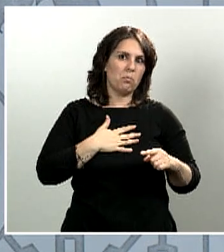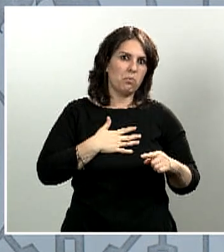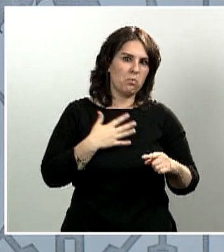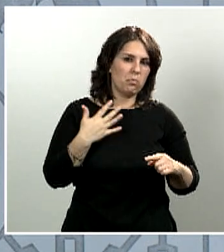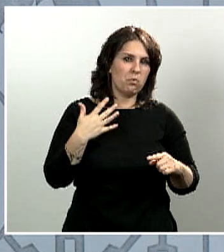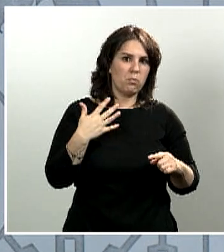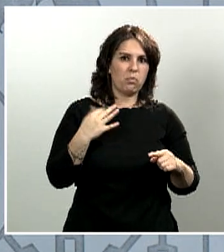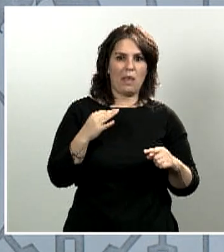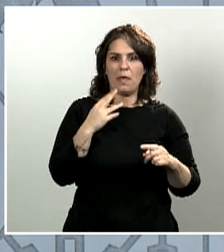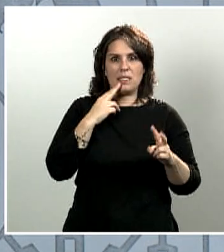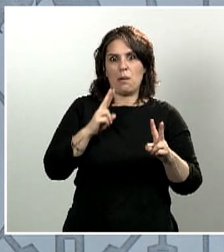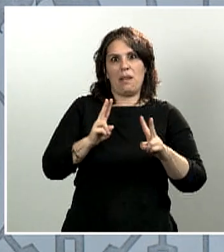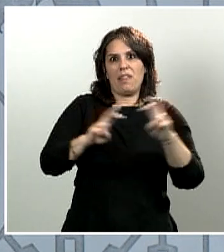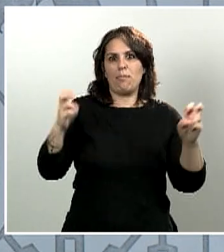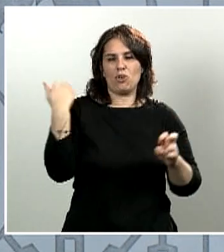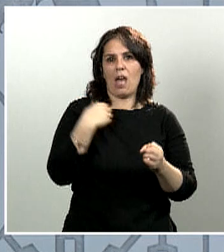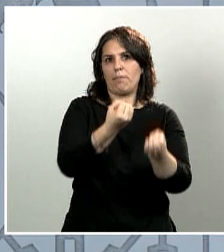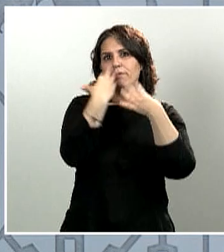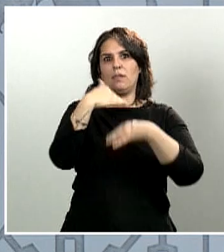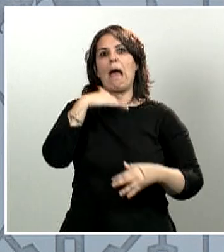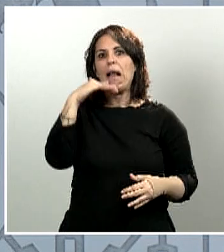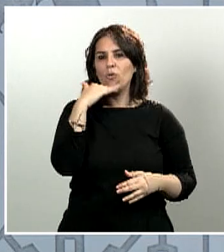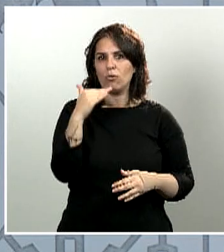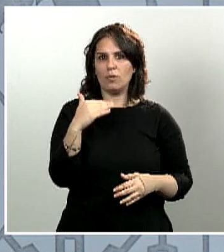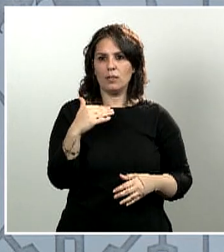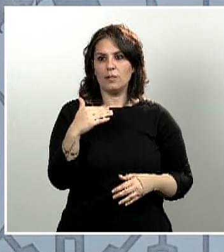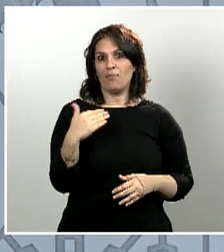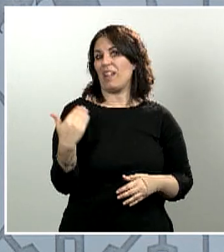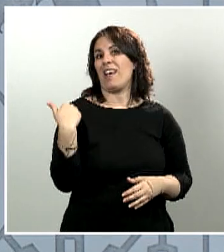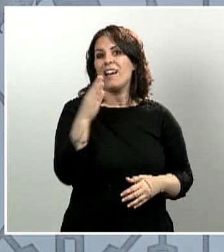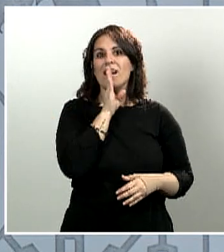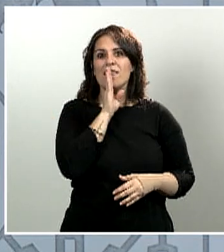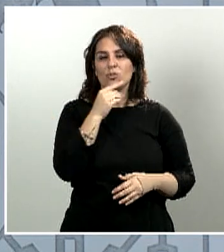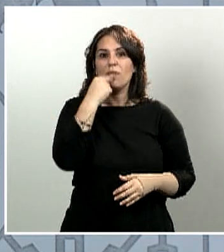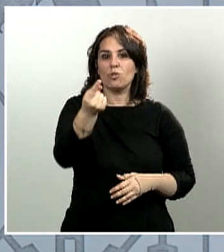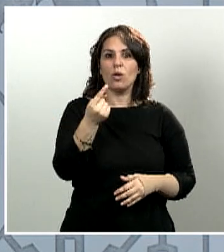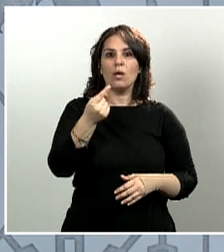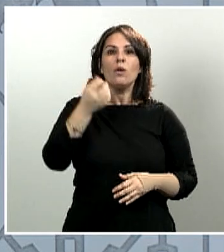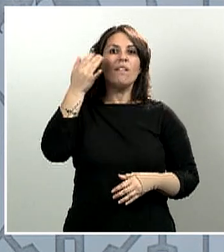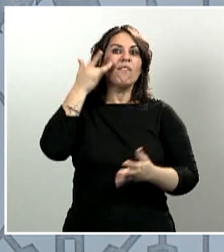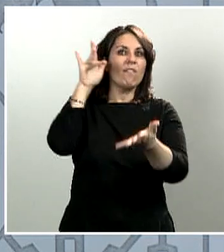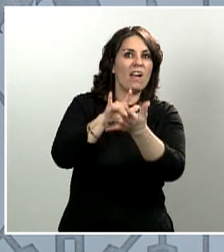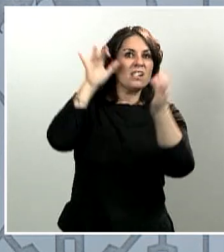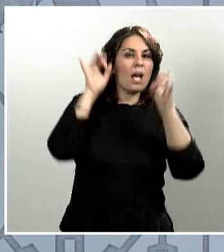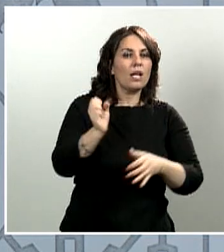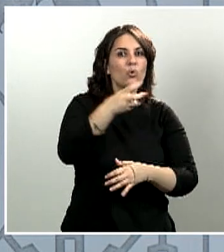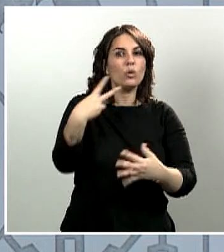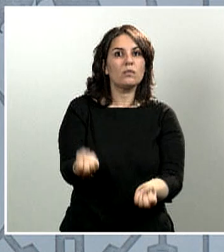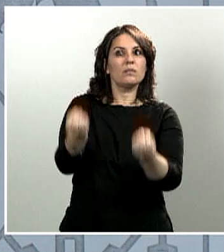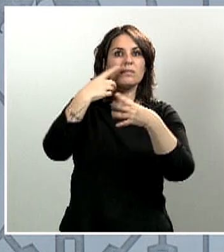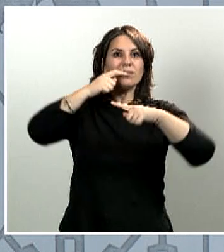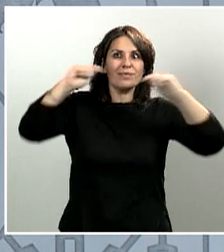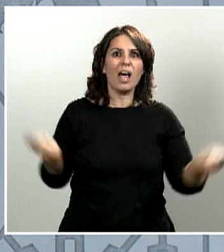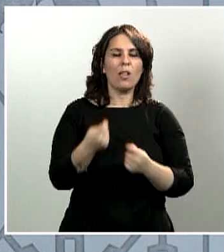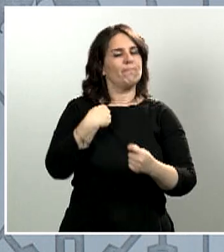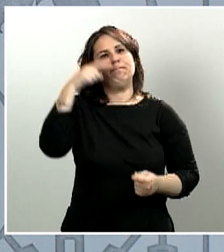No les puedo decir exactamente, como les decía hace un momento, la fecha en la que tendremos estos resultados, pero entiendo que no será muy tardía y que sí que nos permitirá